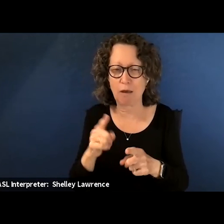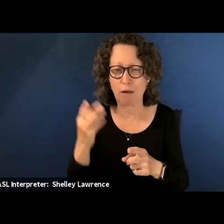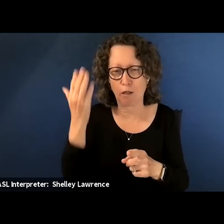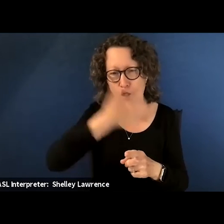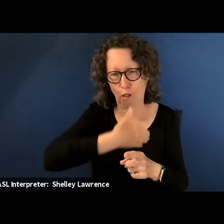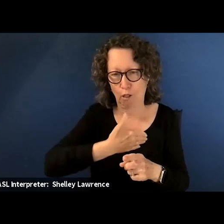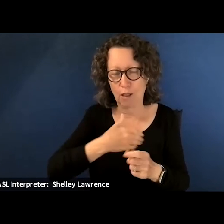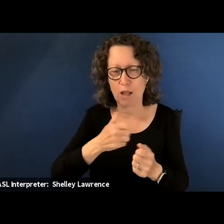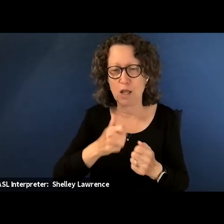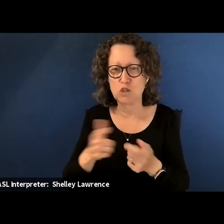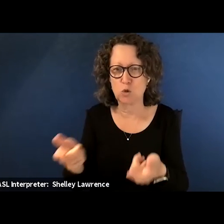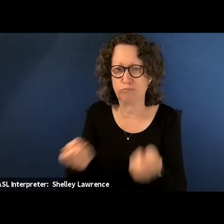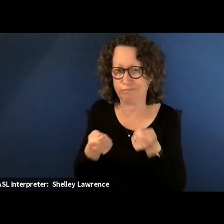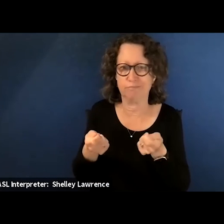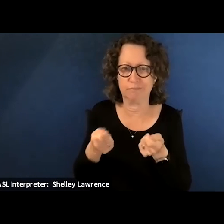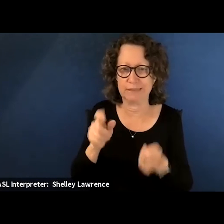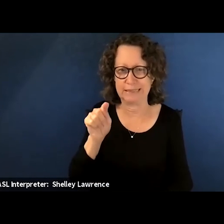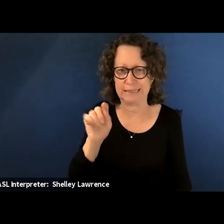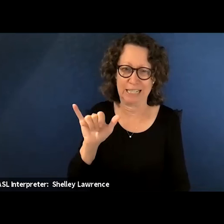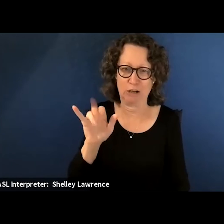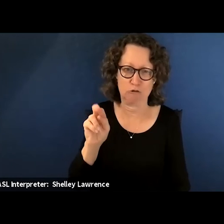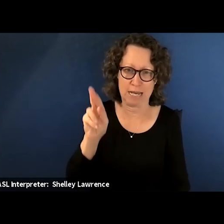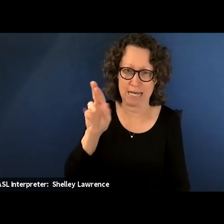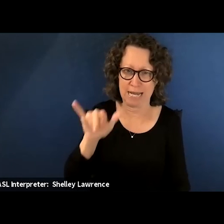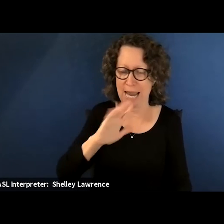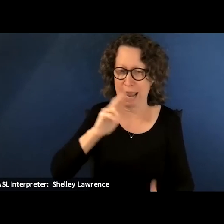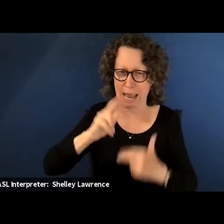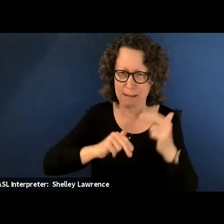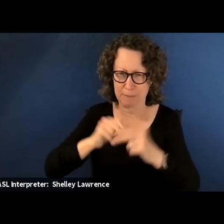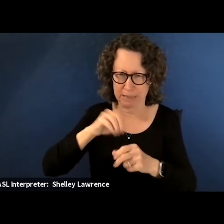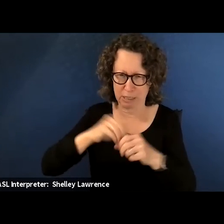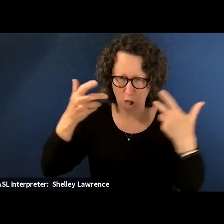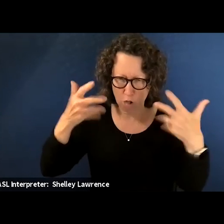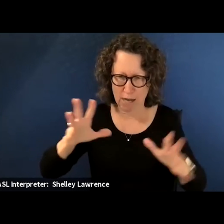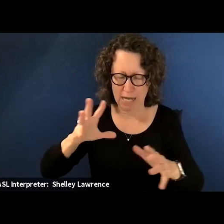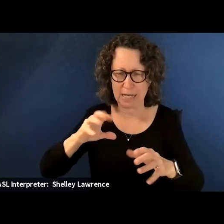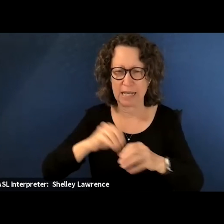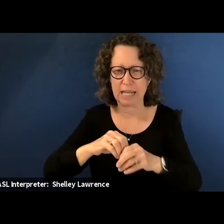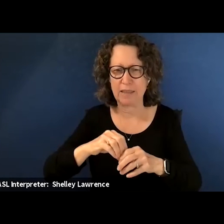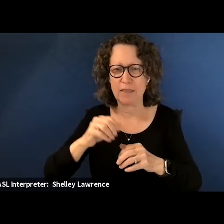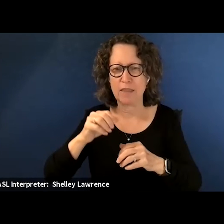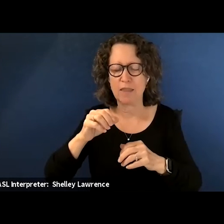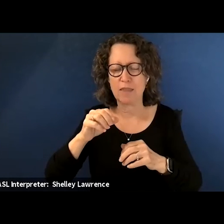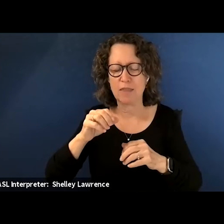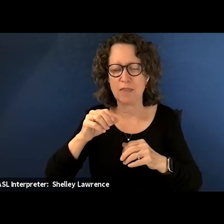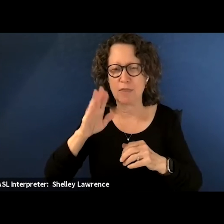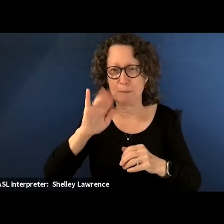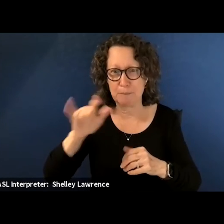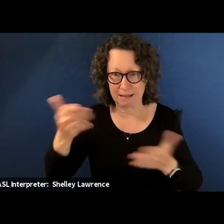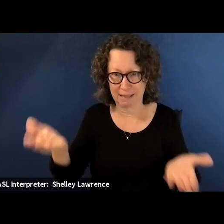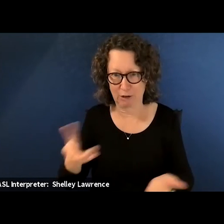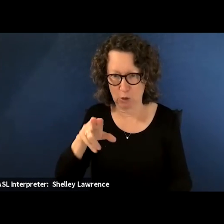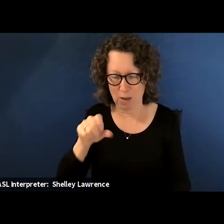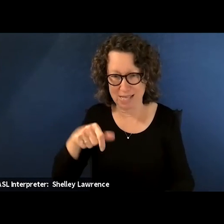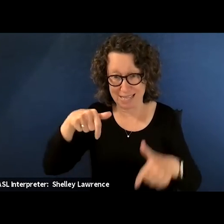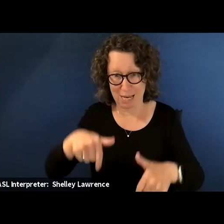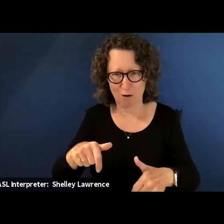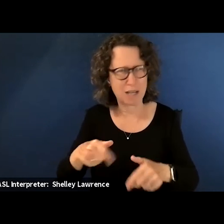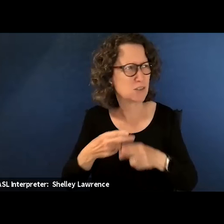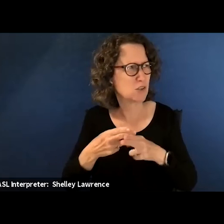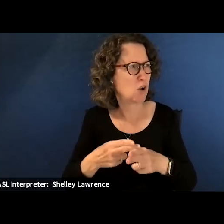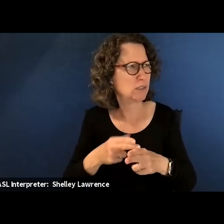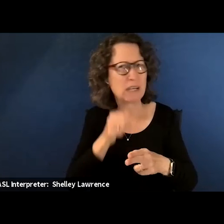usando como pretexto para tener este control tiránico.